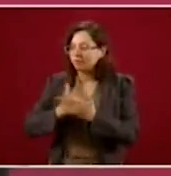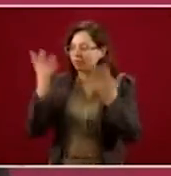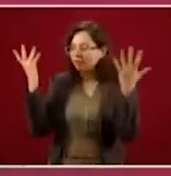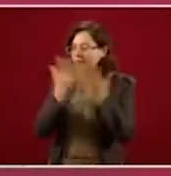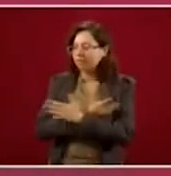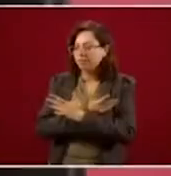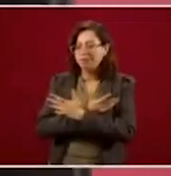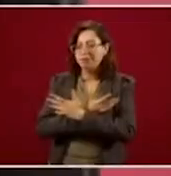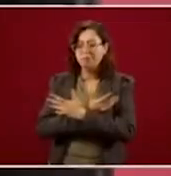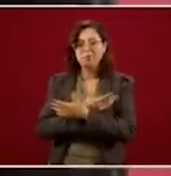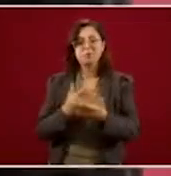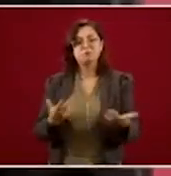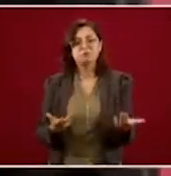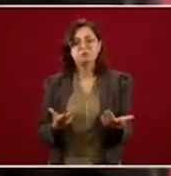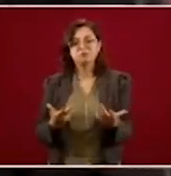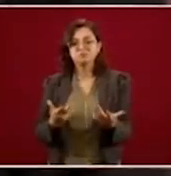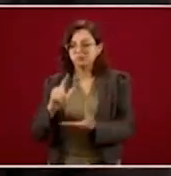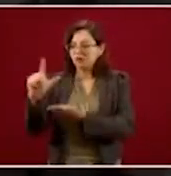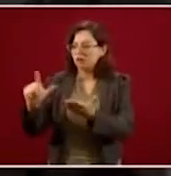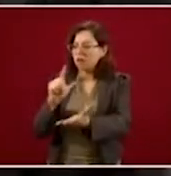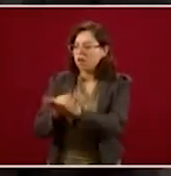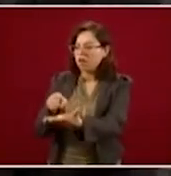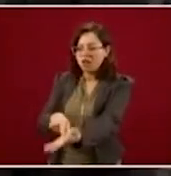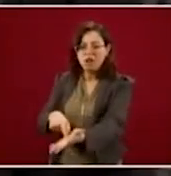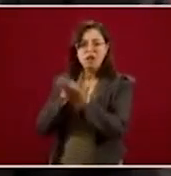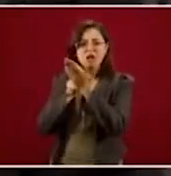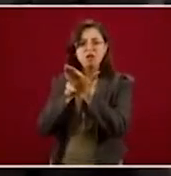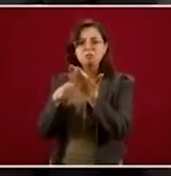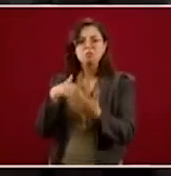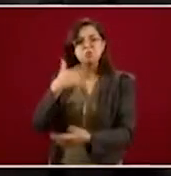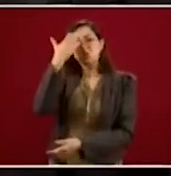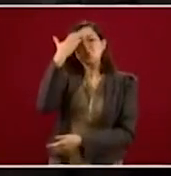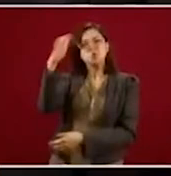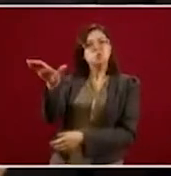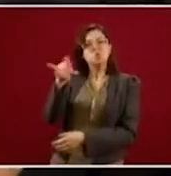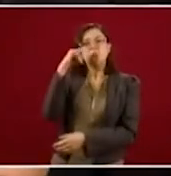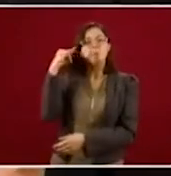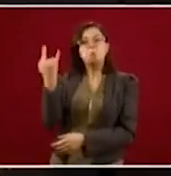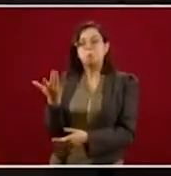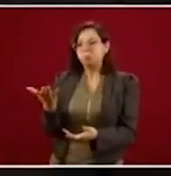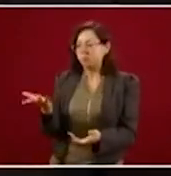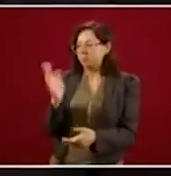No la he visto, no la conozco.